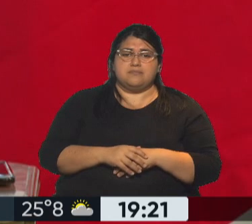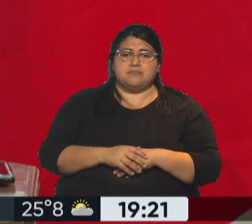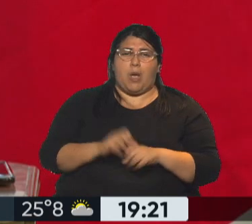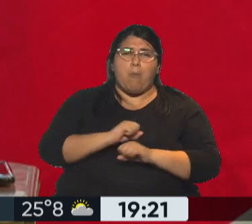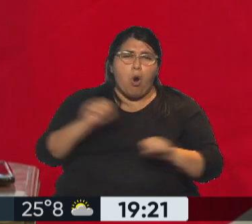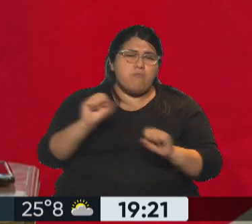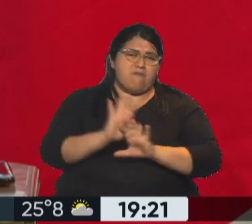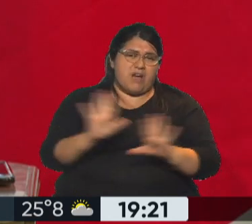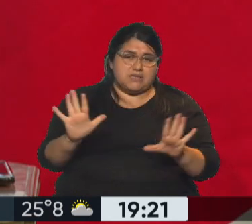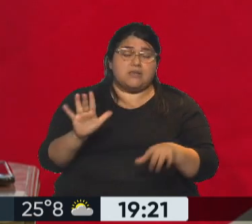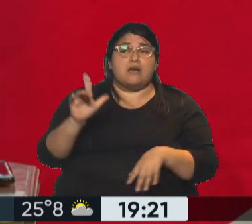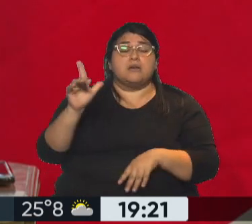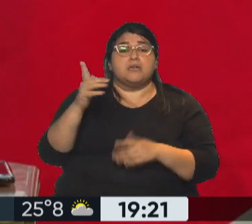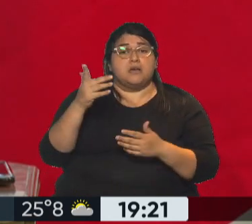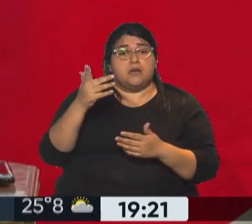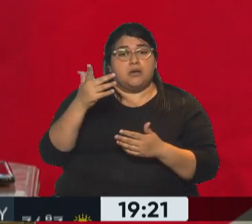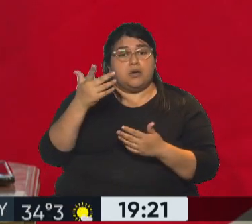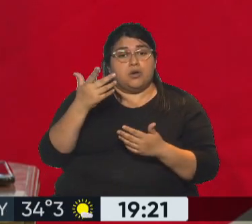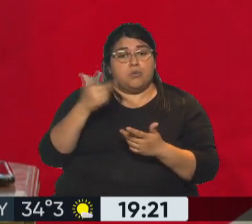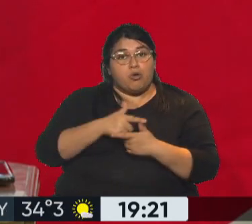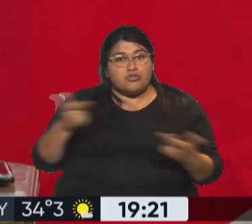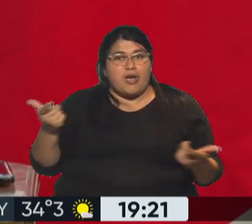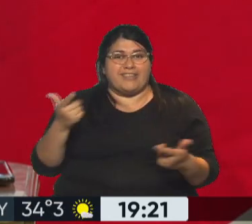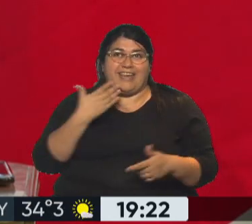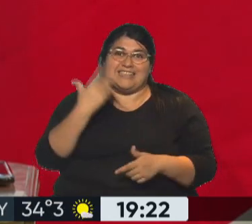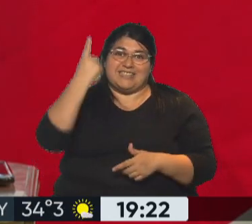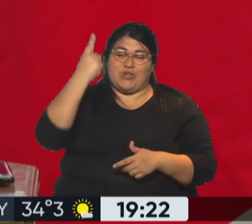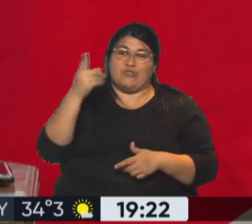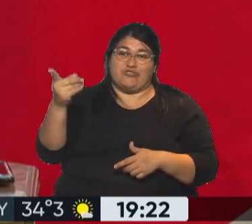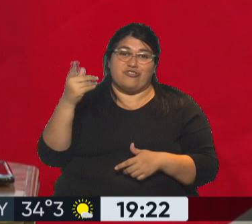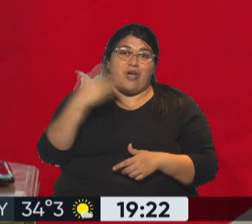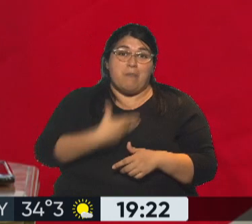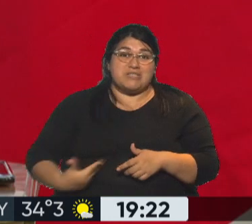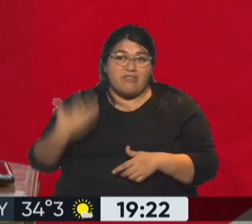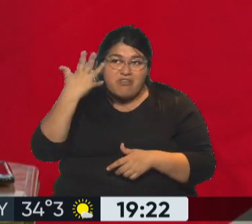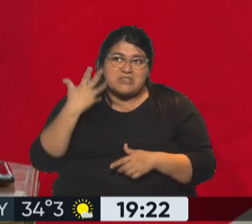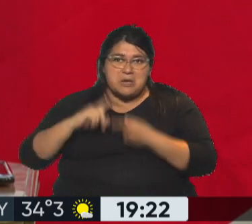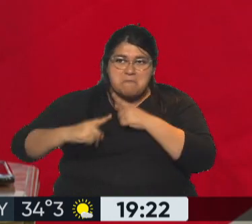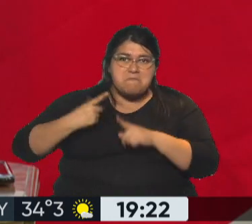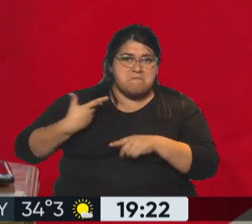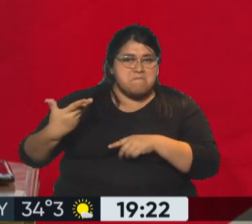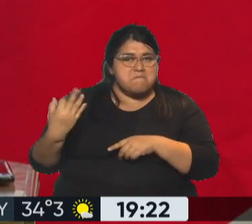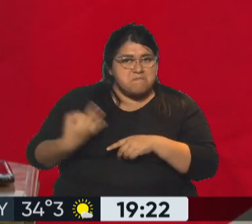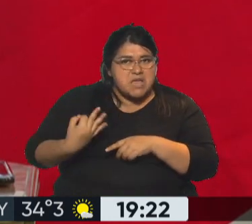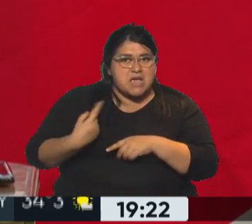Gracias a Dios con Macron nos entendemos muy bien, así que yo confío que algún paso en ese